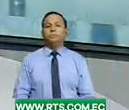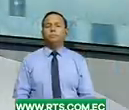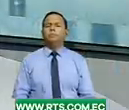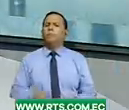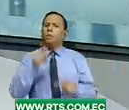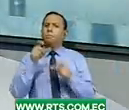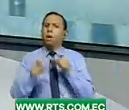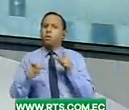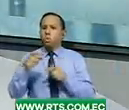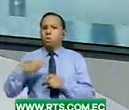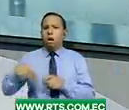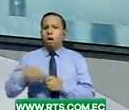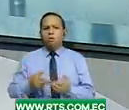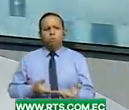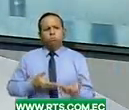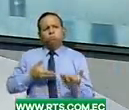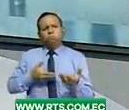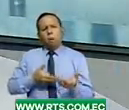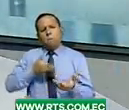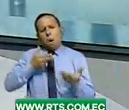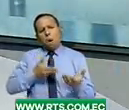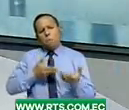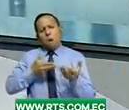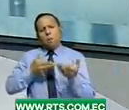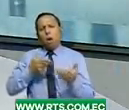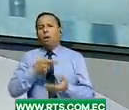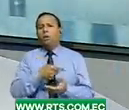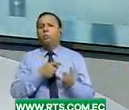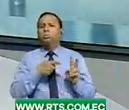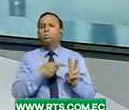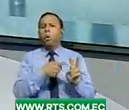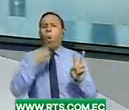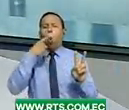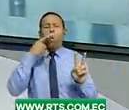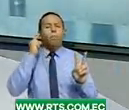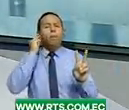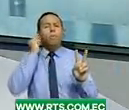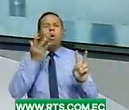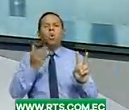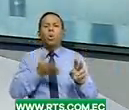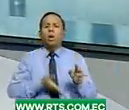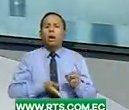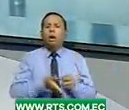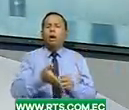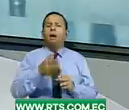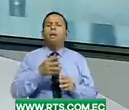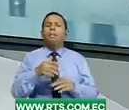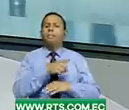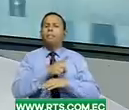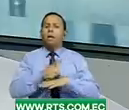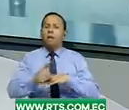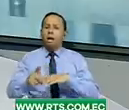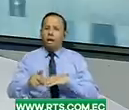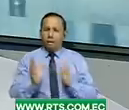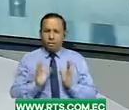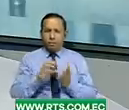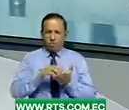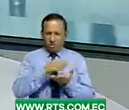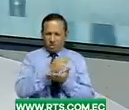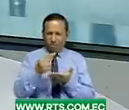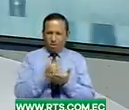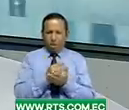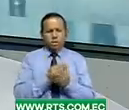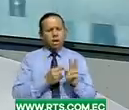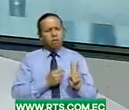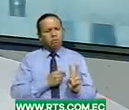Sujetos armados asesinaron a una pareja que caminaba por la avenida principal de Daule, provincia de Guayas. Según el padre del occiso,